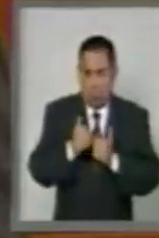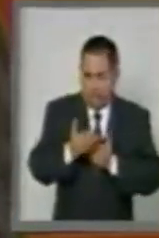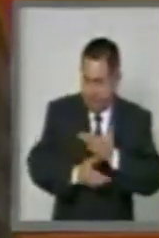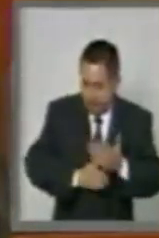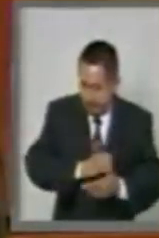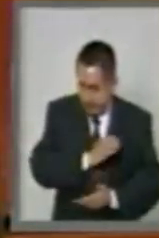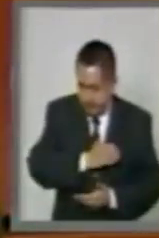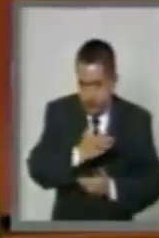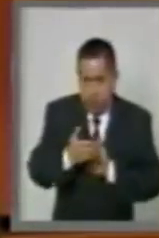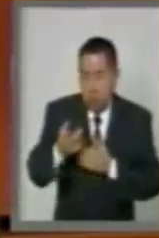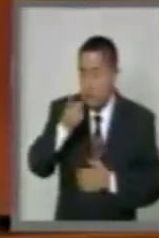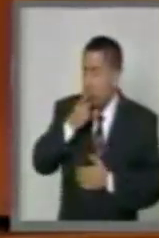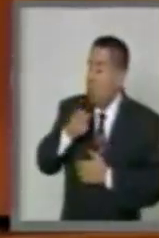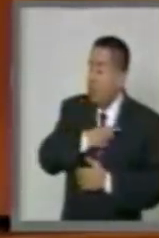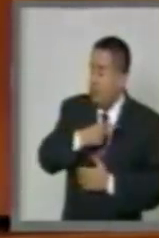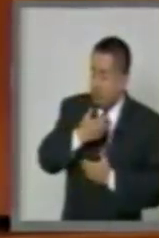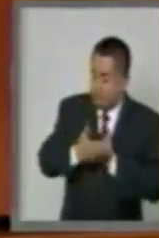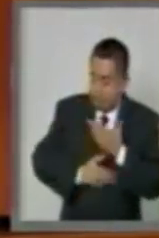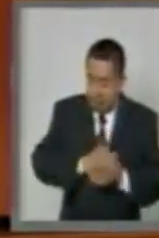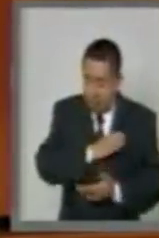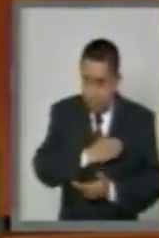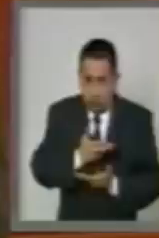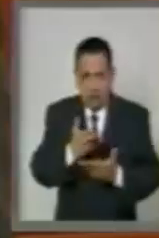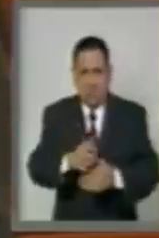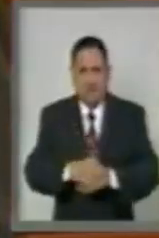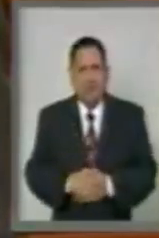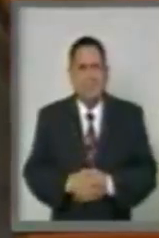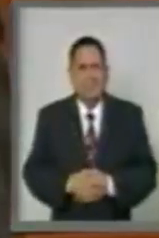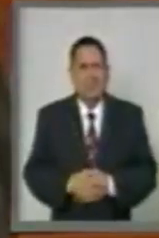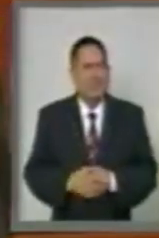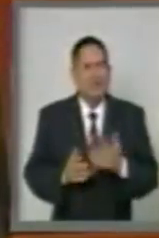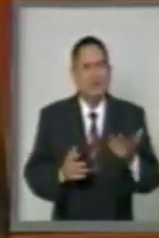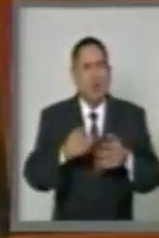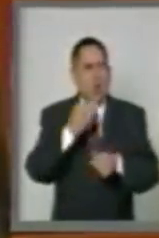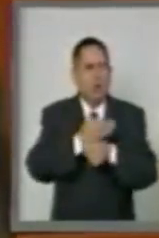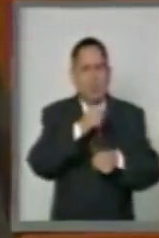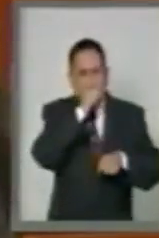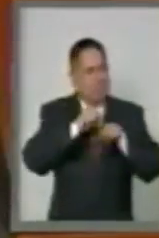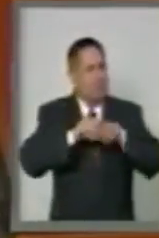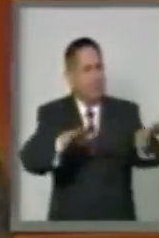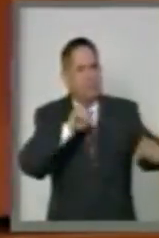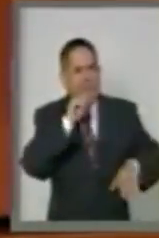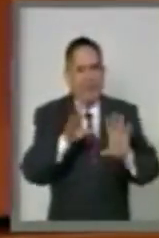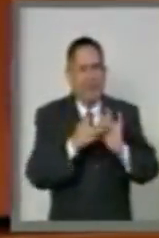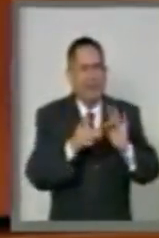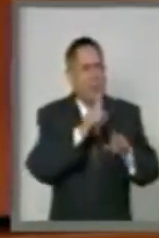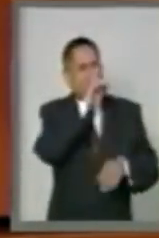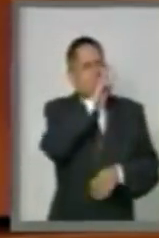caballerosidad, como me dijeron ahorita, ¿verdad? Lo que no va a salir en los medios,